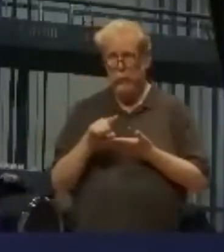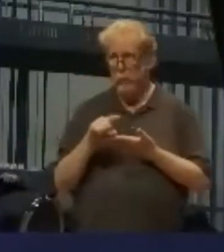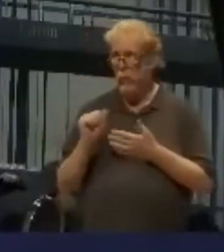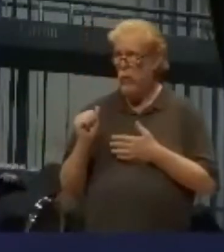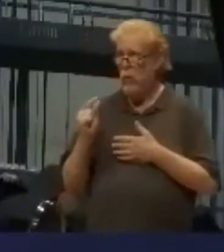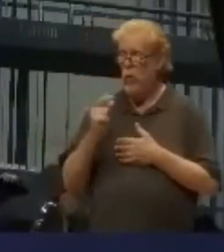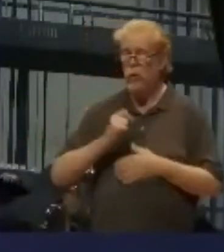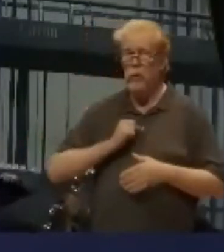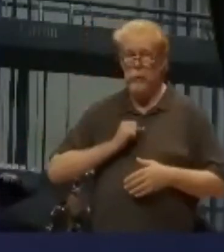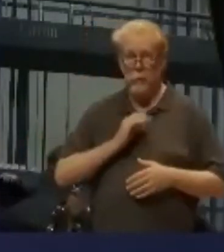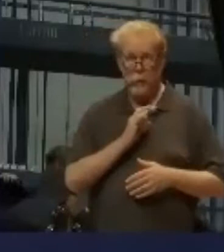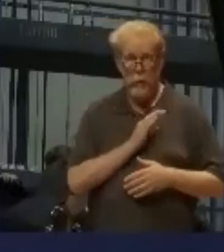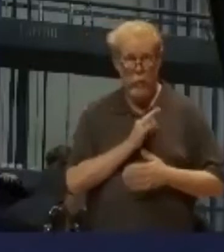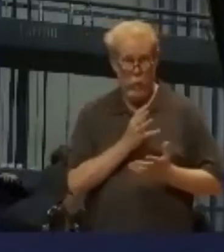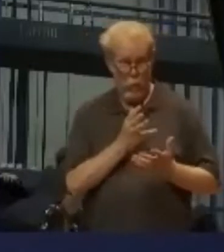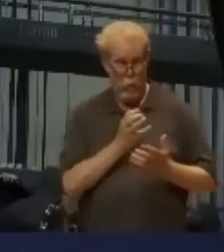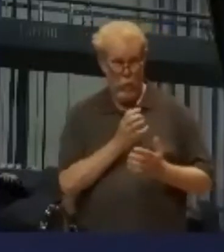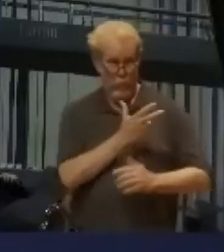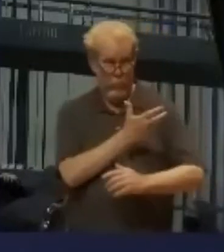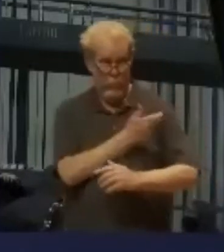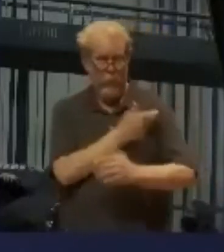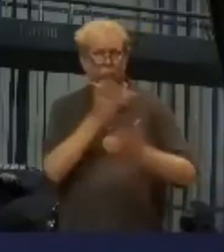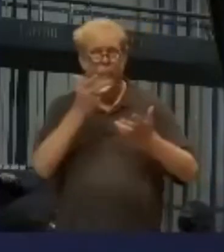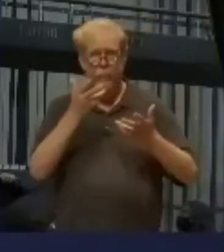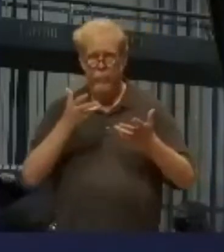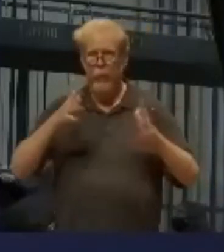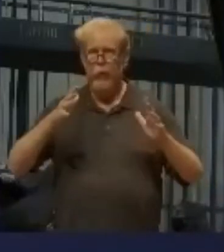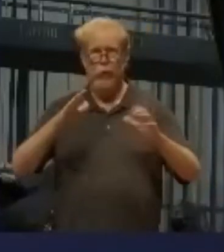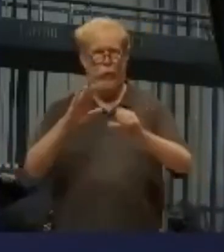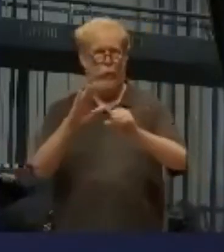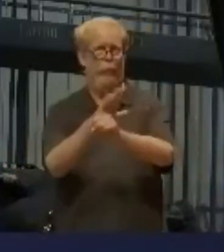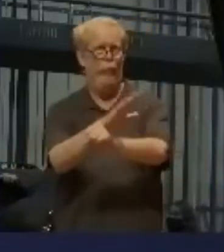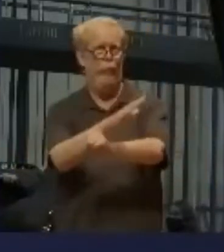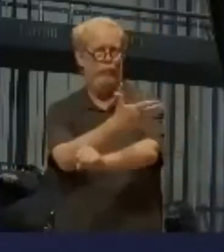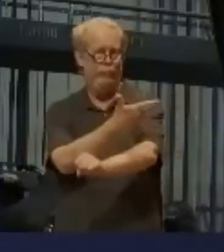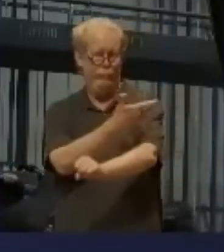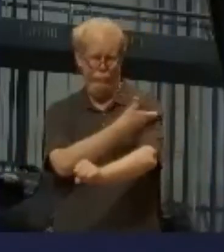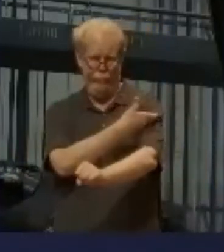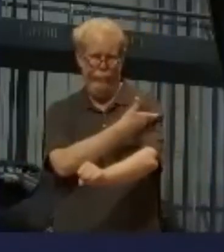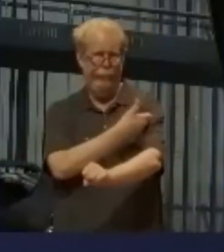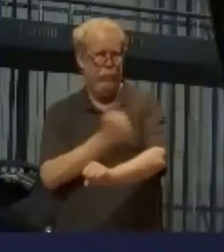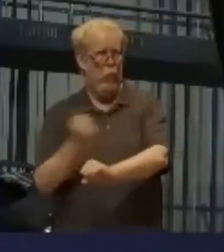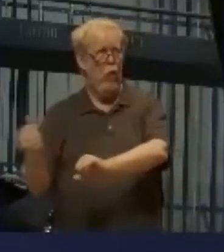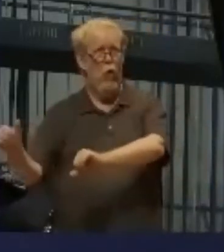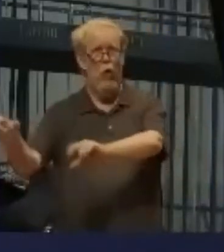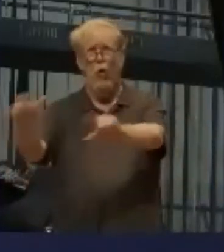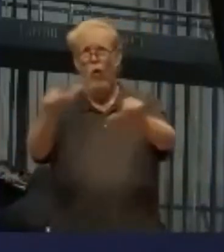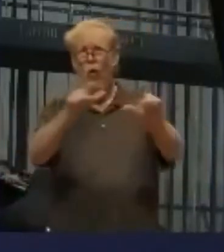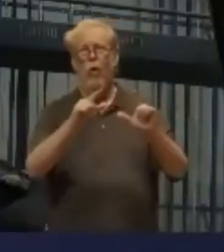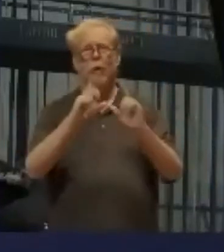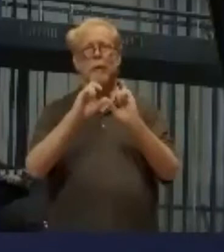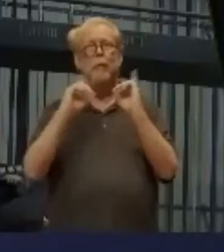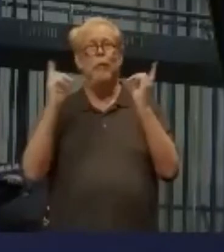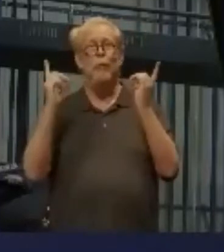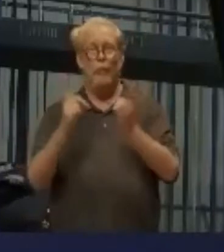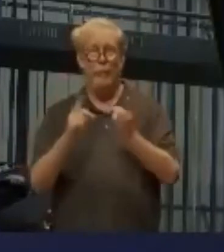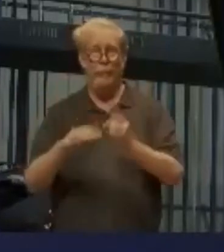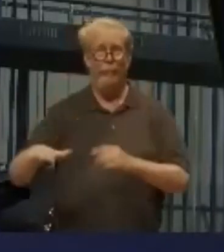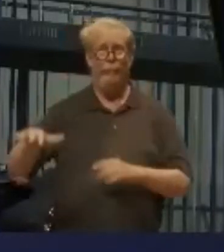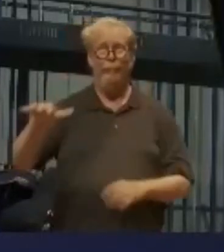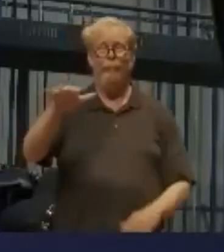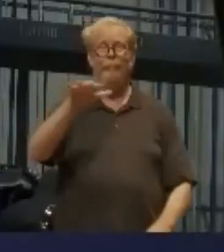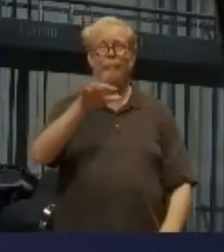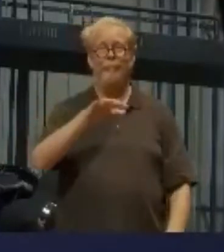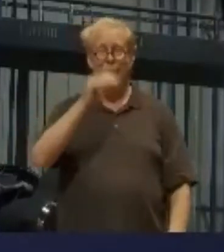nosotros, todo el personal que quiso someterse a la vacuna se vacunó completamente a lo largo del distrito. Todos